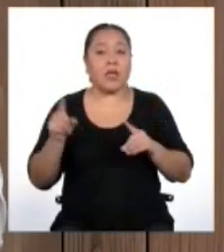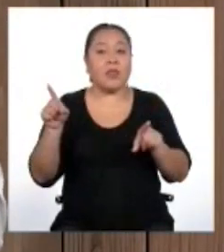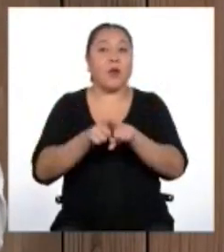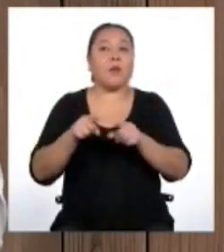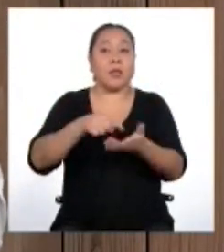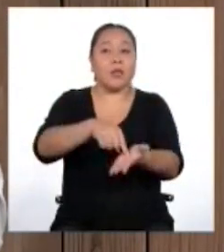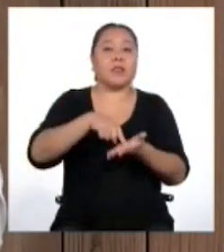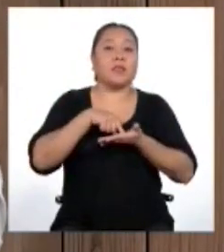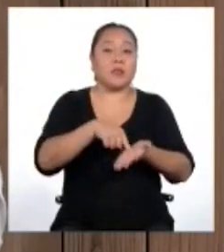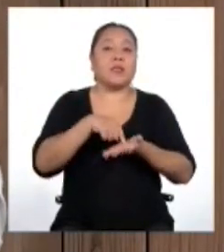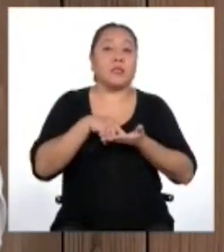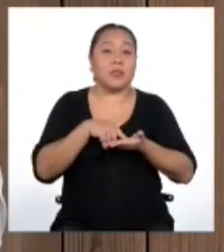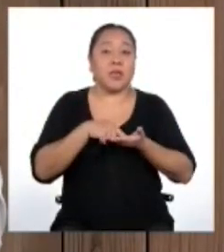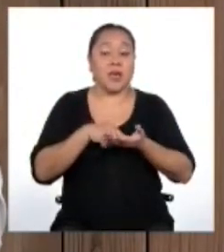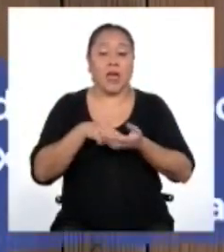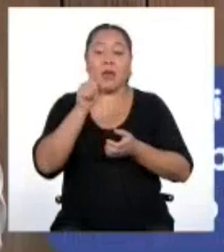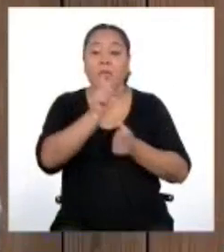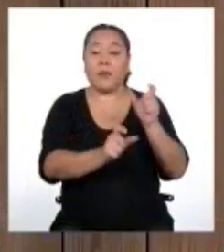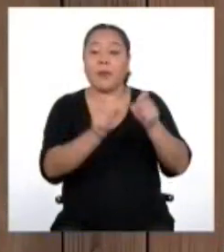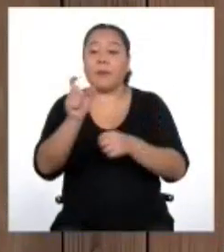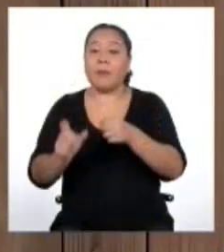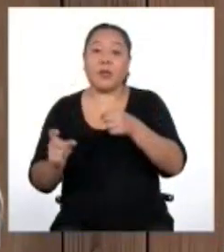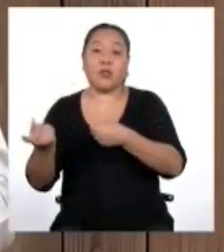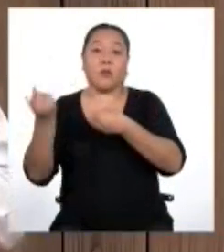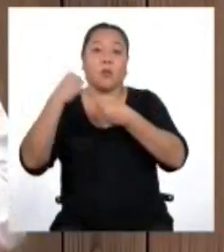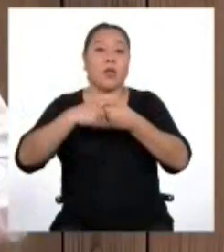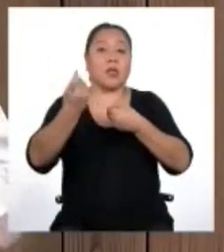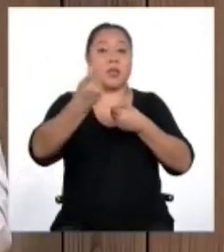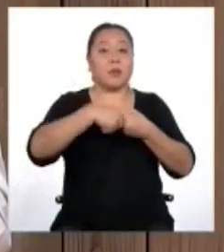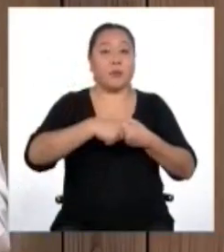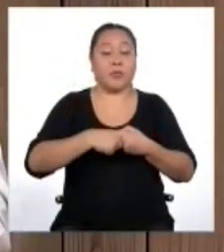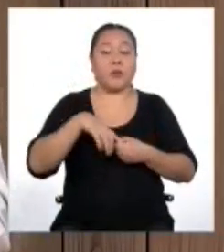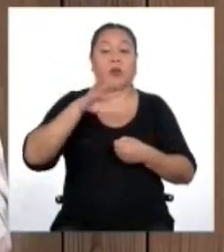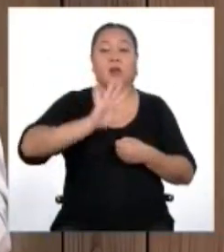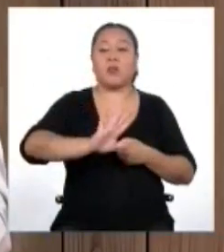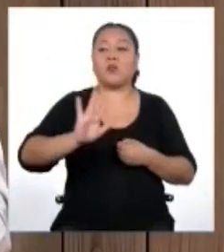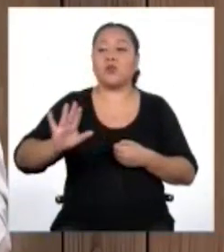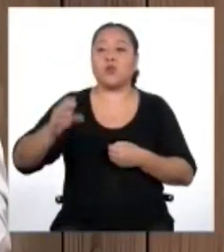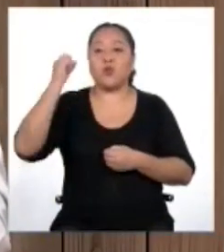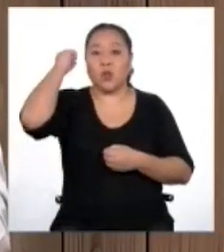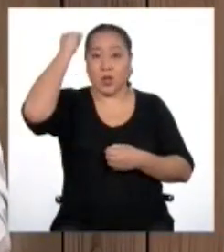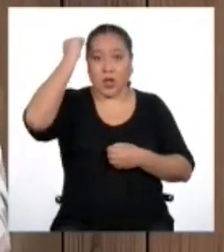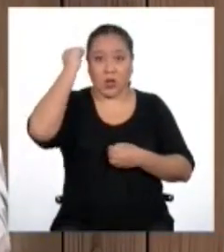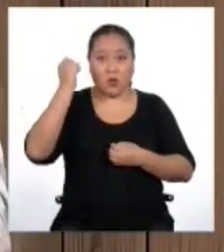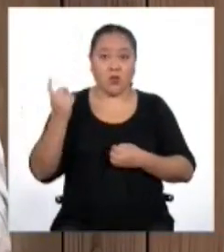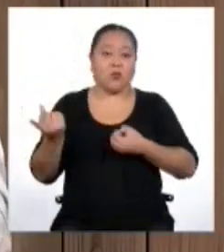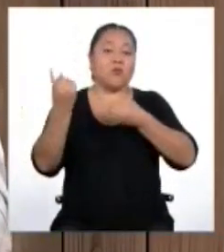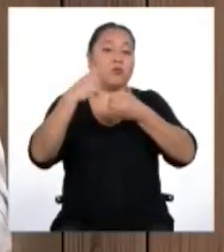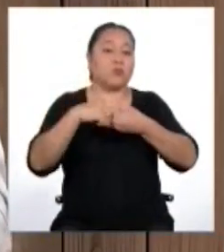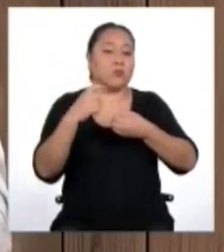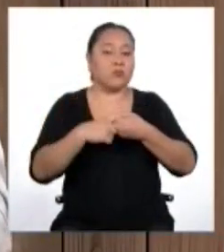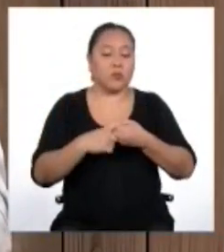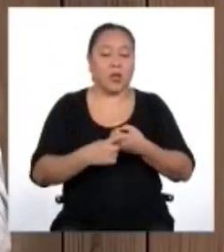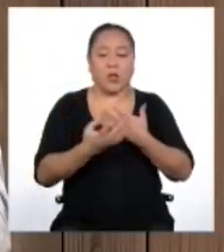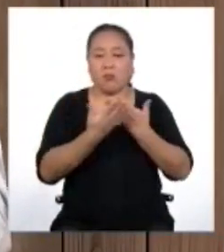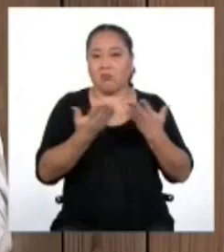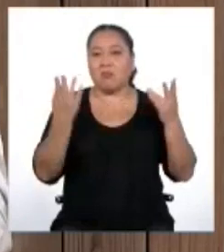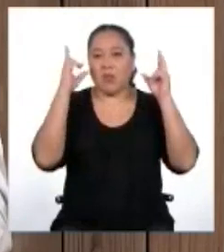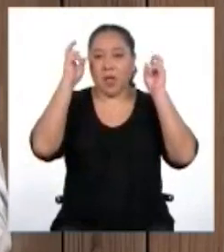rol activo de la ciudadanía, que es ejercer sus derechos e involucrarse en asuntos